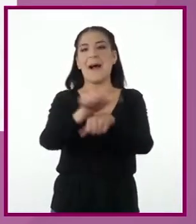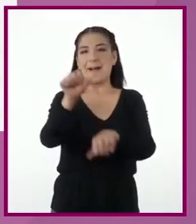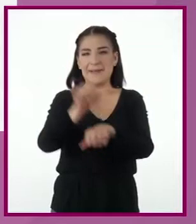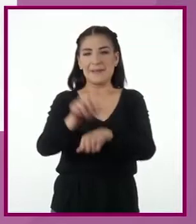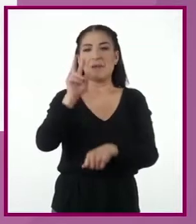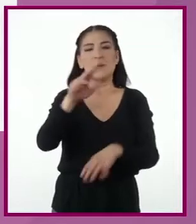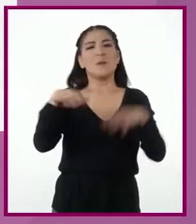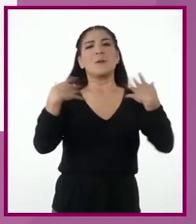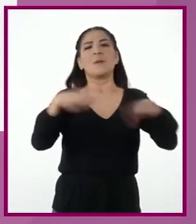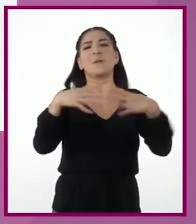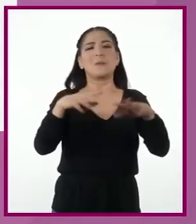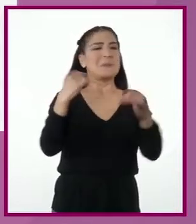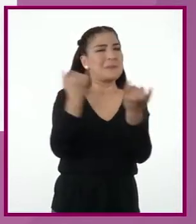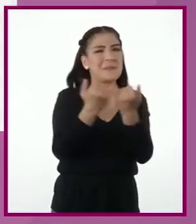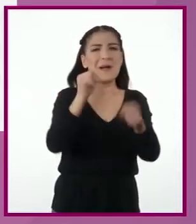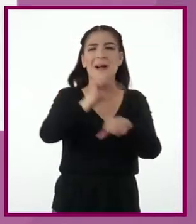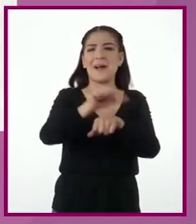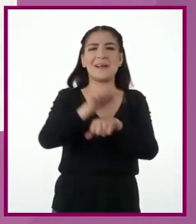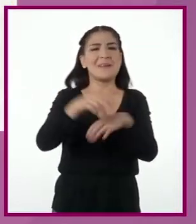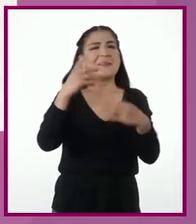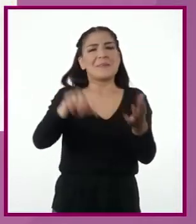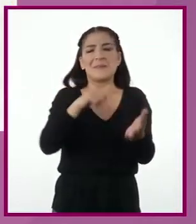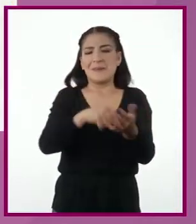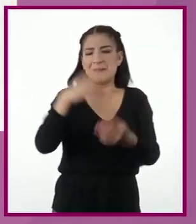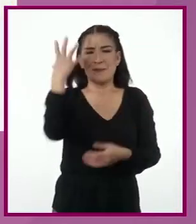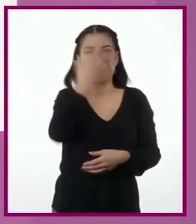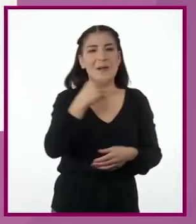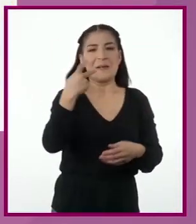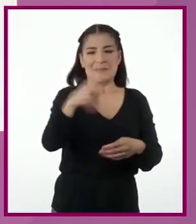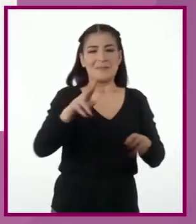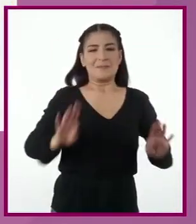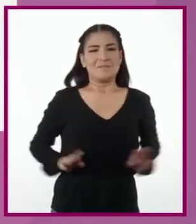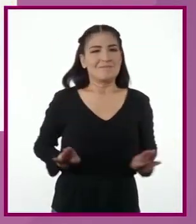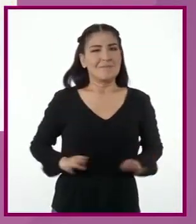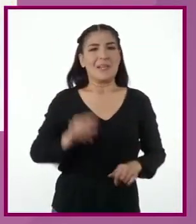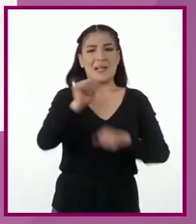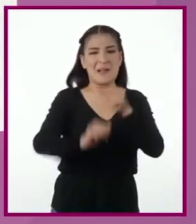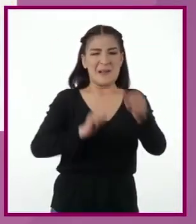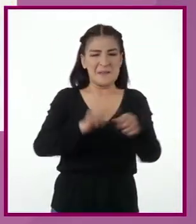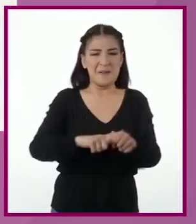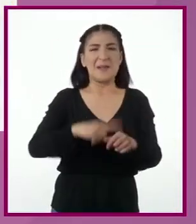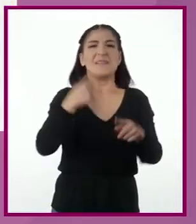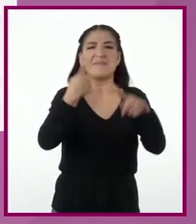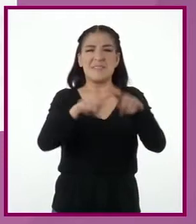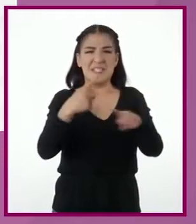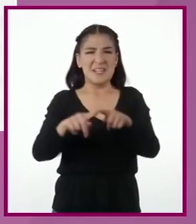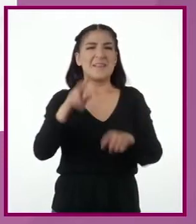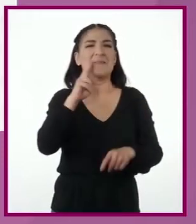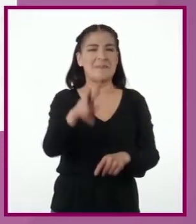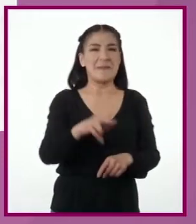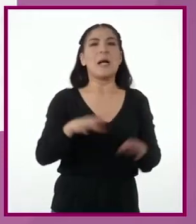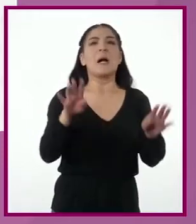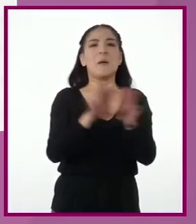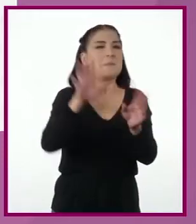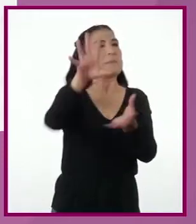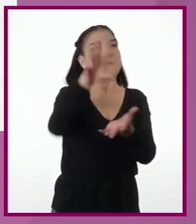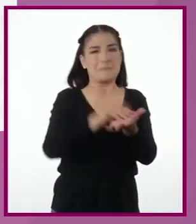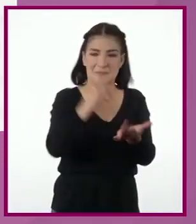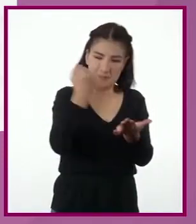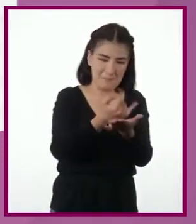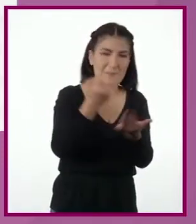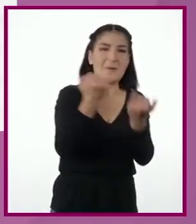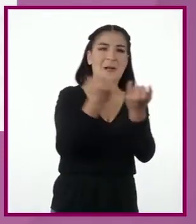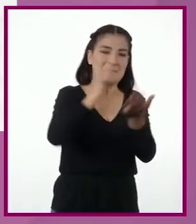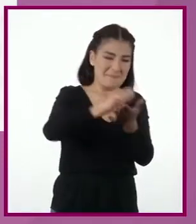quedé maravillado ya que desenterré fósiles de mamíferos, como los de perezosos y armadillos gigantes. Tomé nota de la ubicación